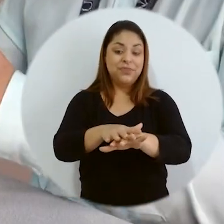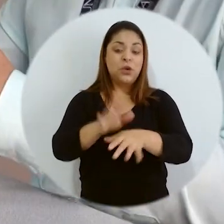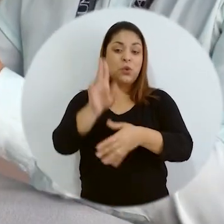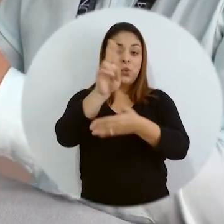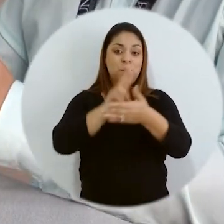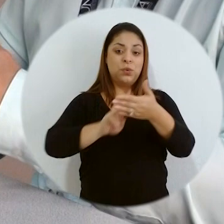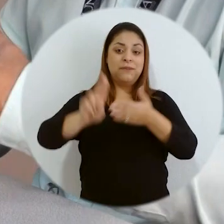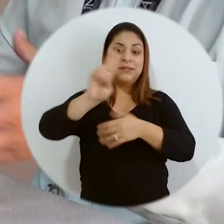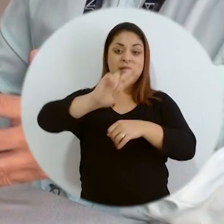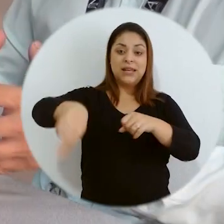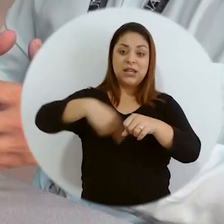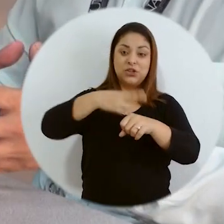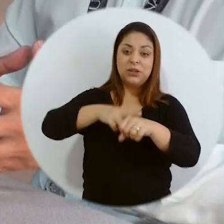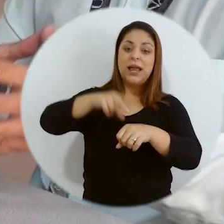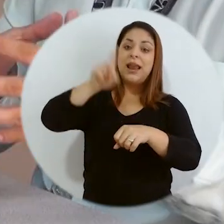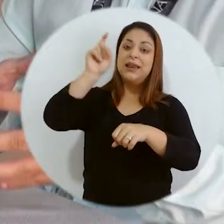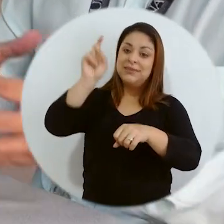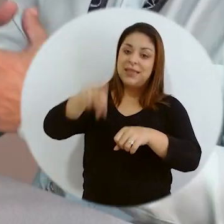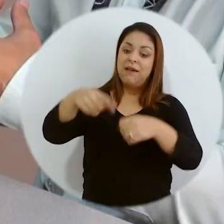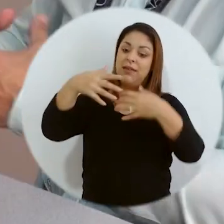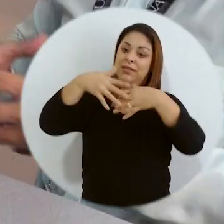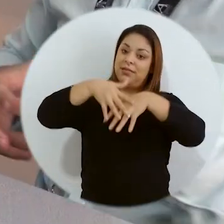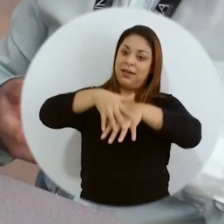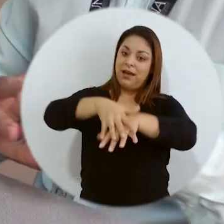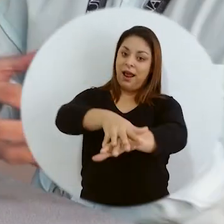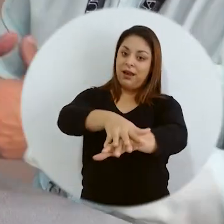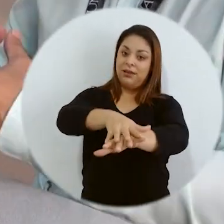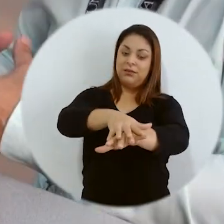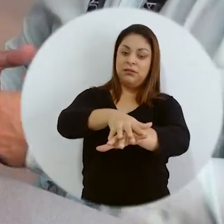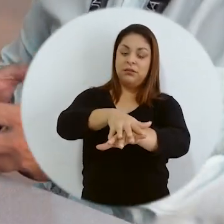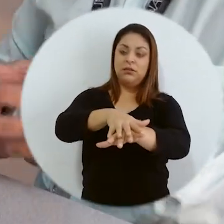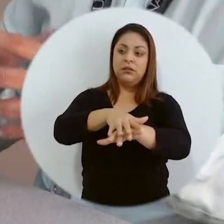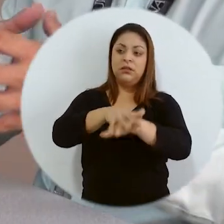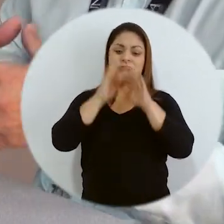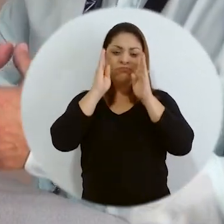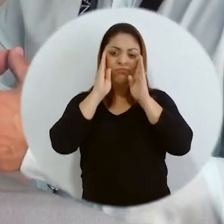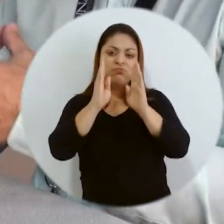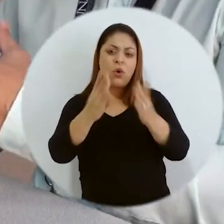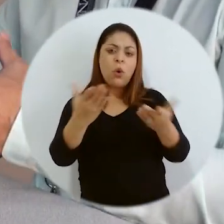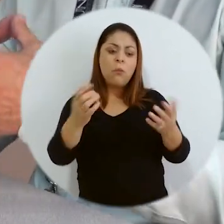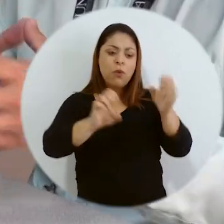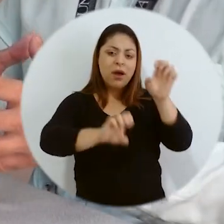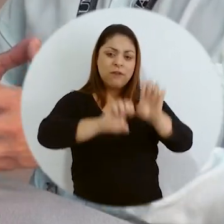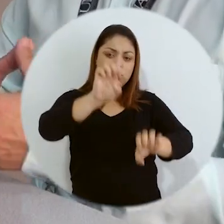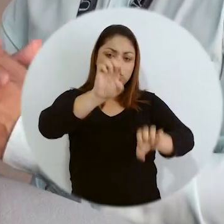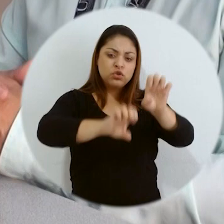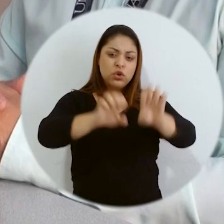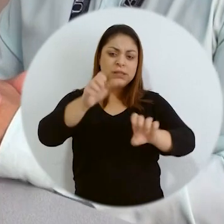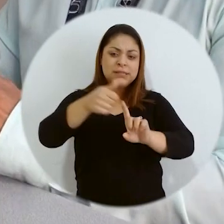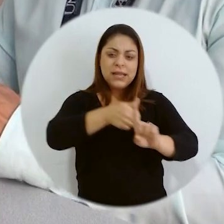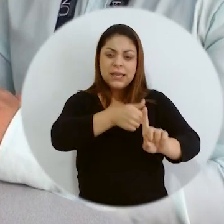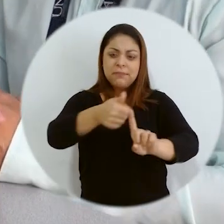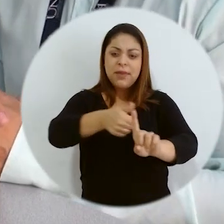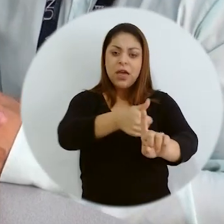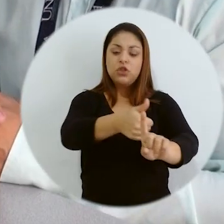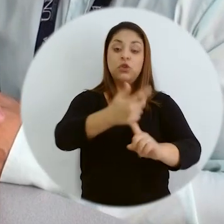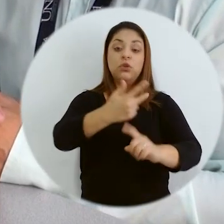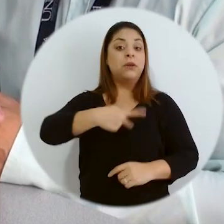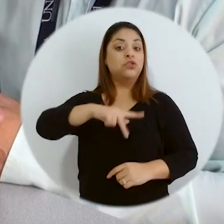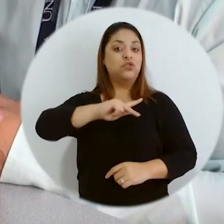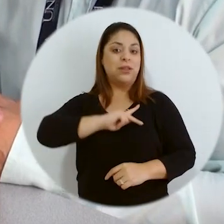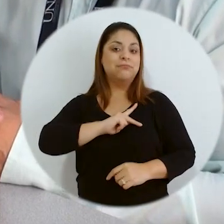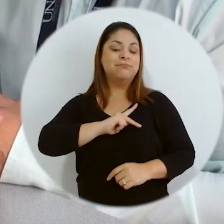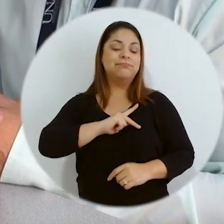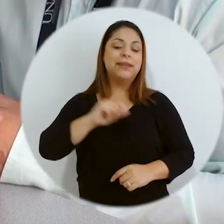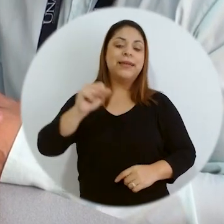la Universidad Nacional está haciendo un abordaje integral de todos los tipos de discapacidad y haciendo evaluaciones y seguimientos